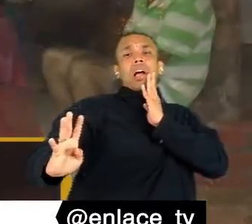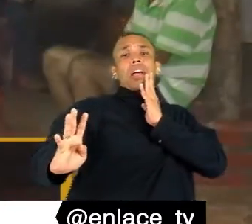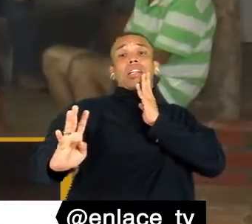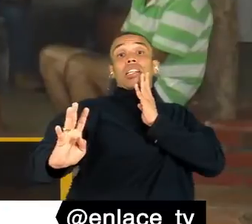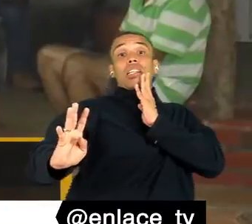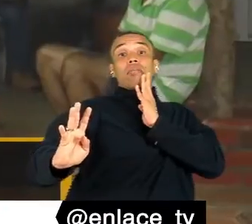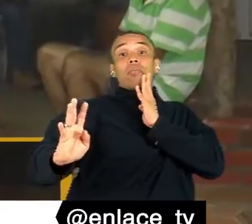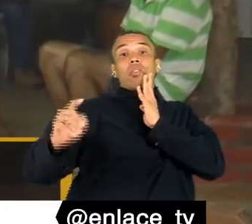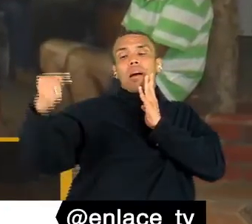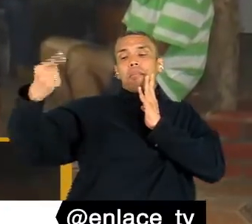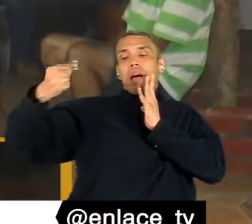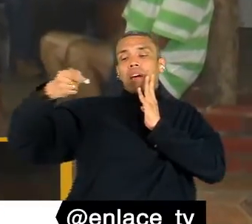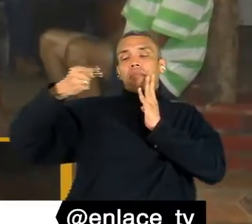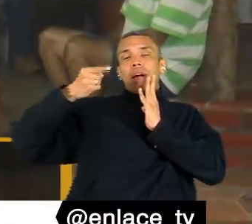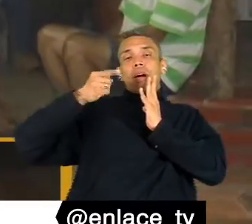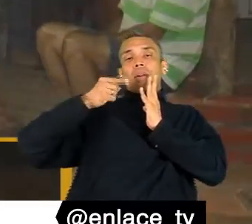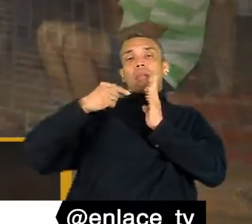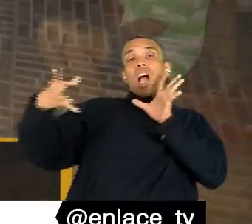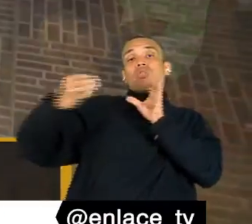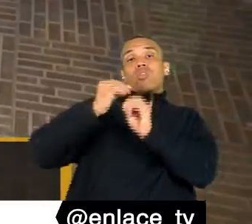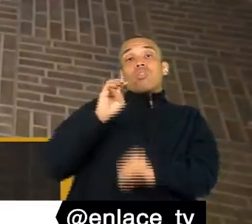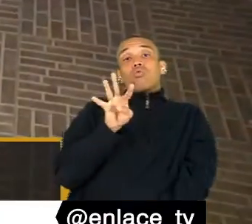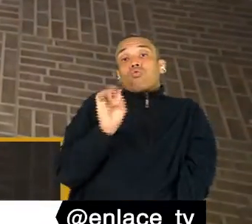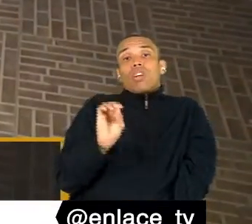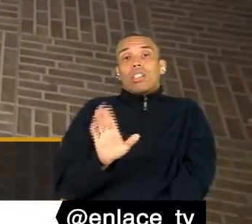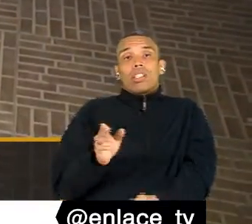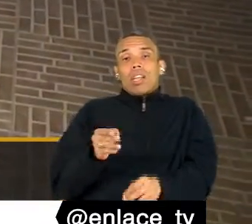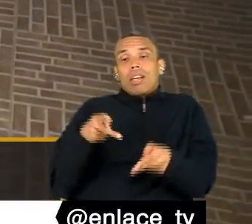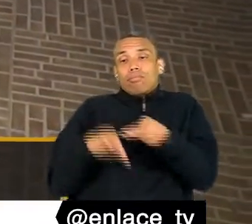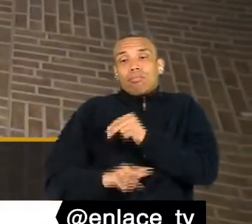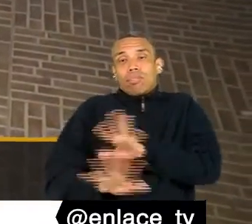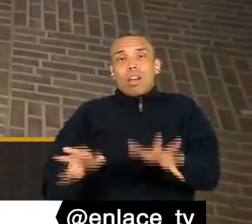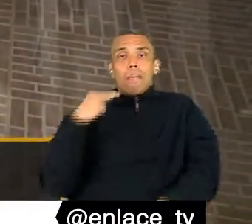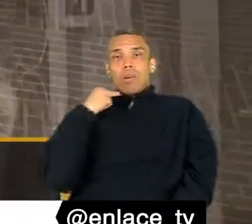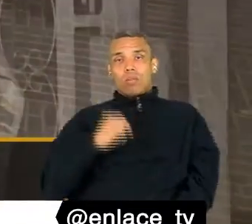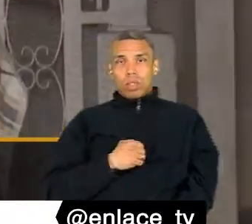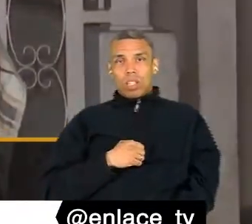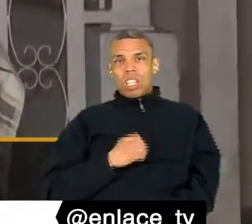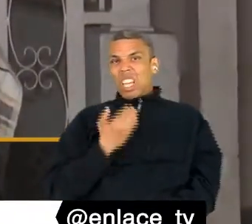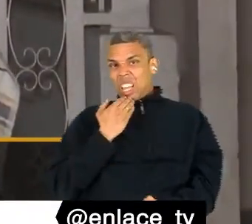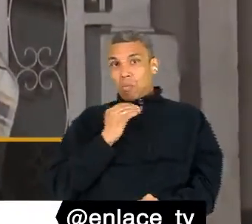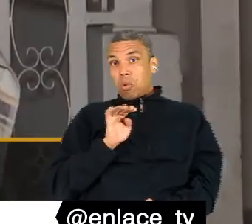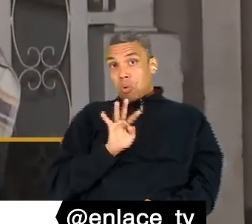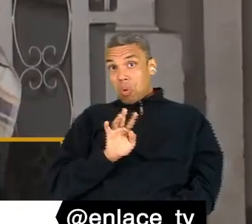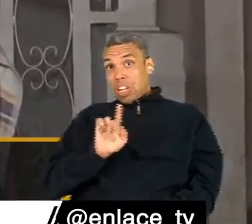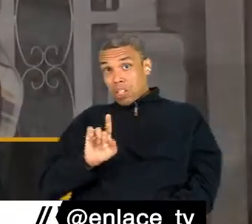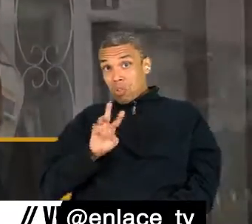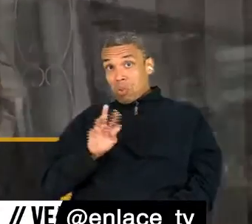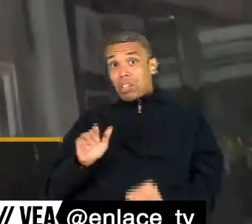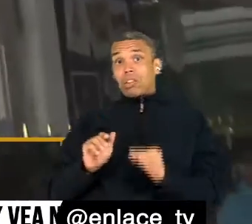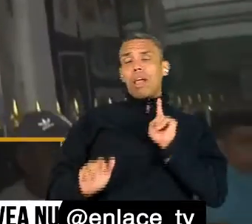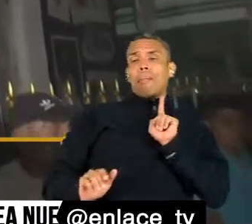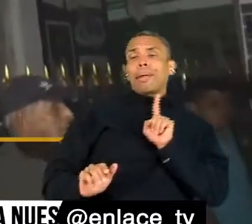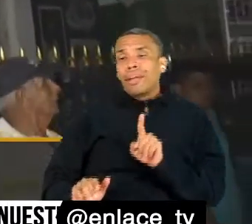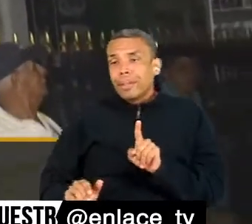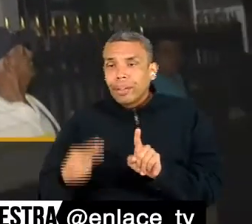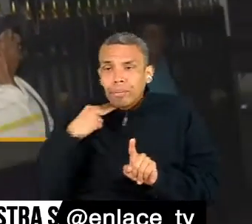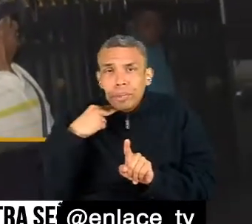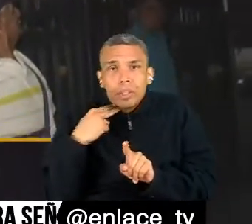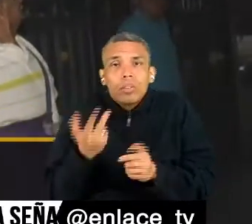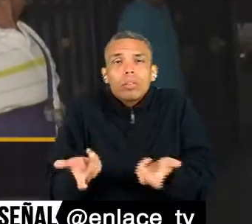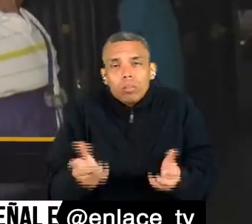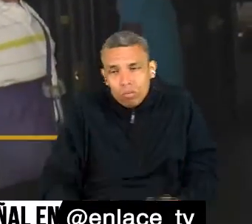una final atención se convierten en la mejor esperanza de vida y salud para muchos barranqueños que viven el viacrucis de la salud en Colombia y que